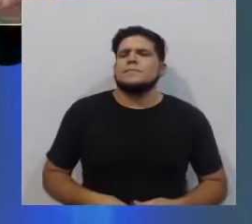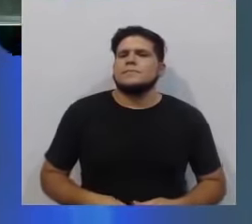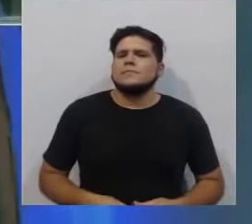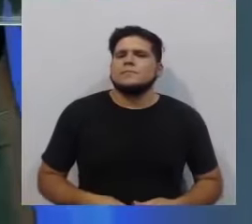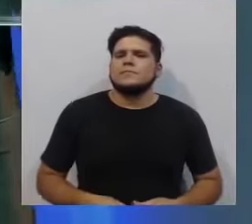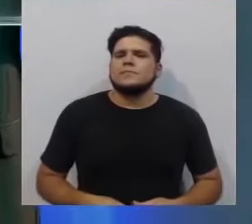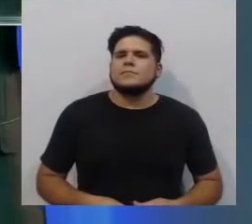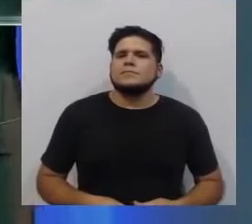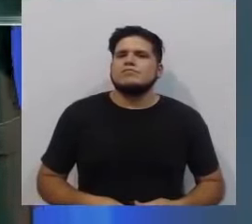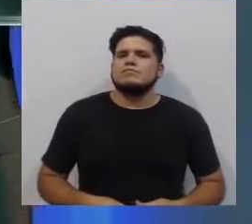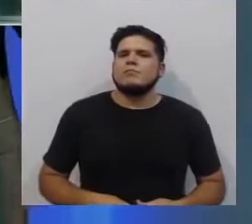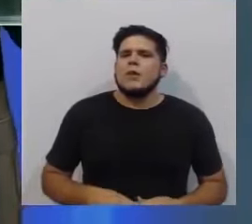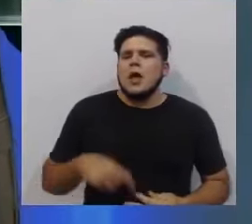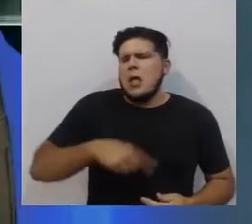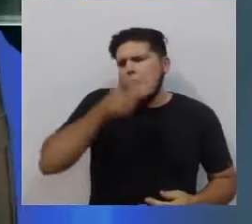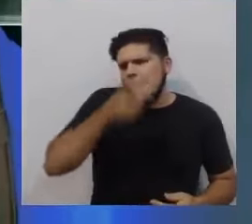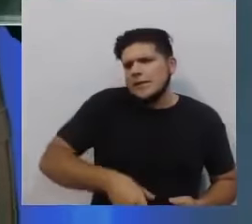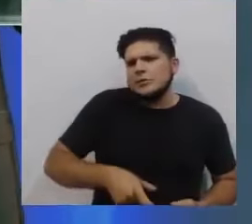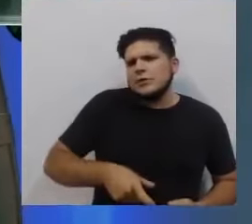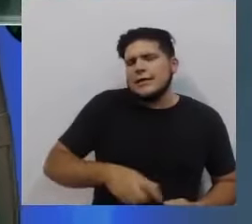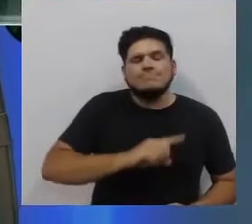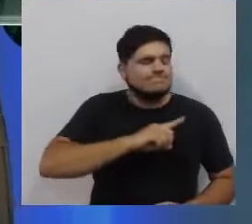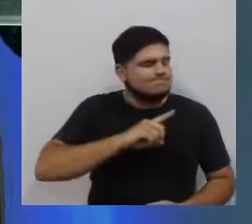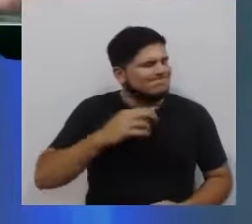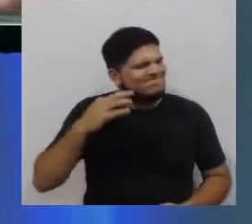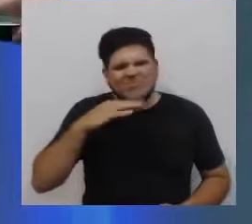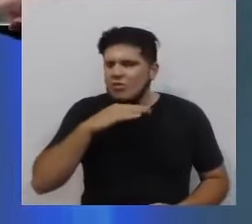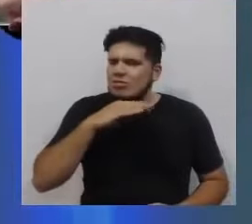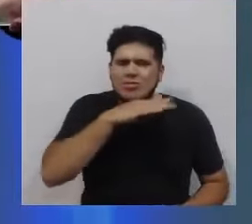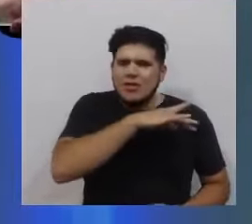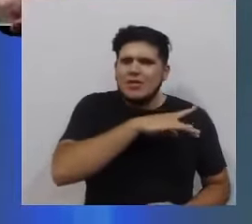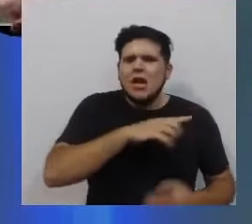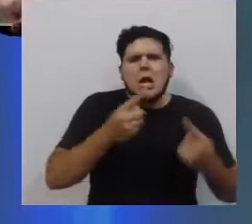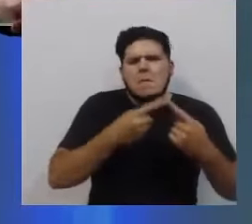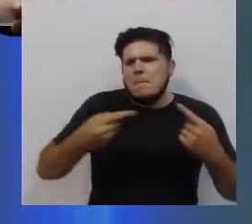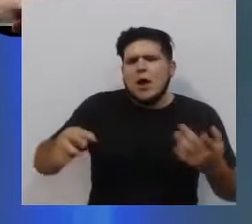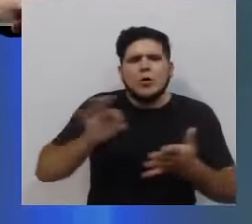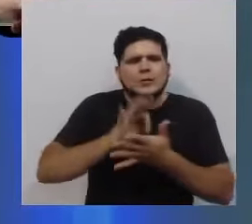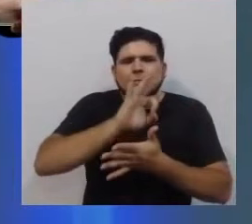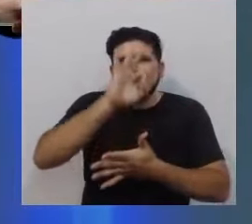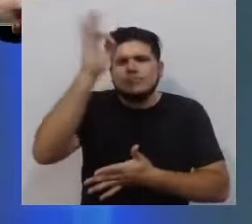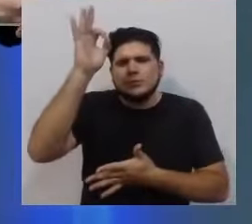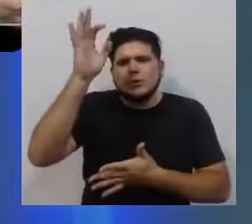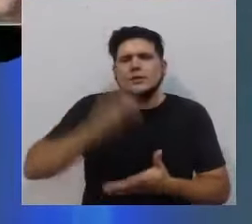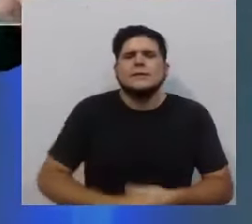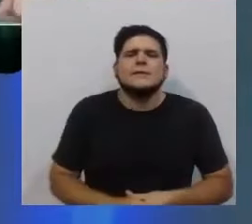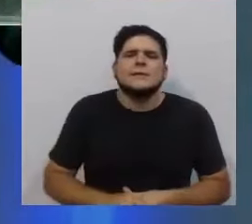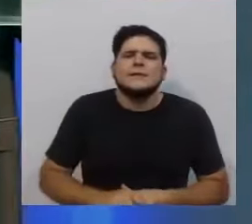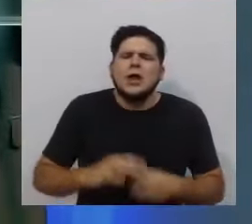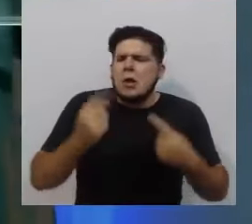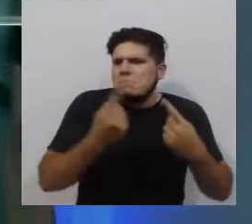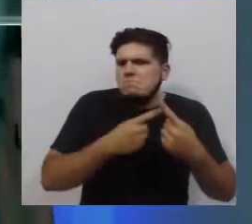no percibe las cosas que son del espíritu de dios porque para el sol